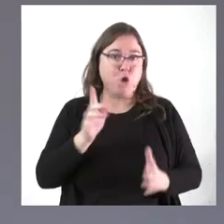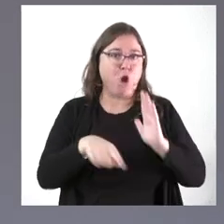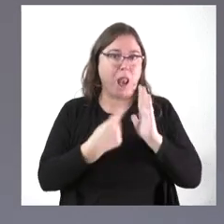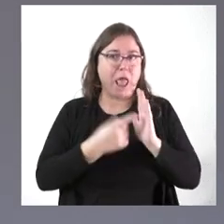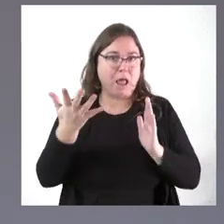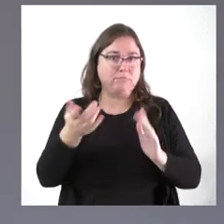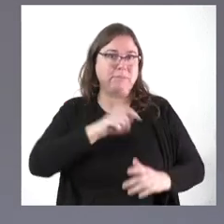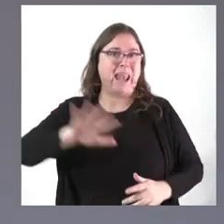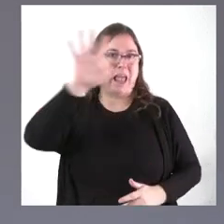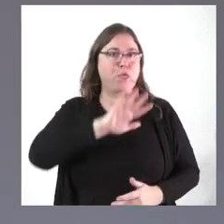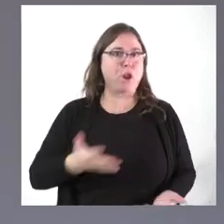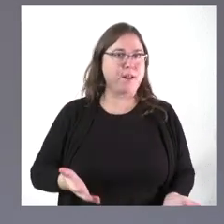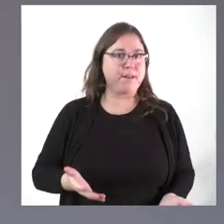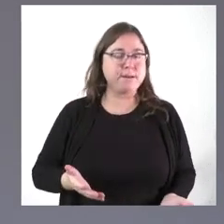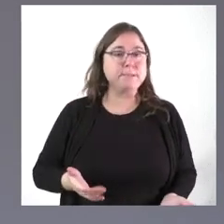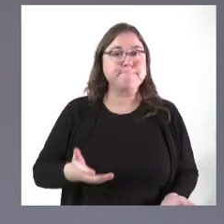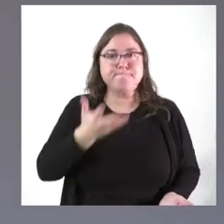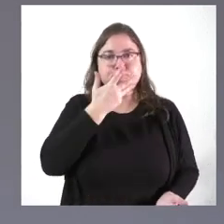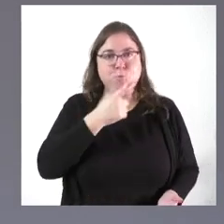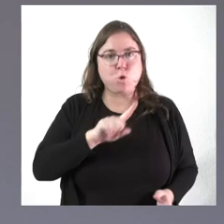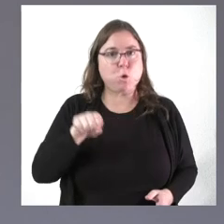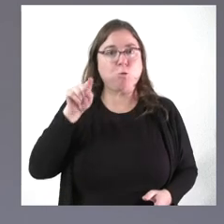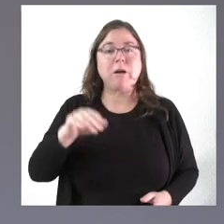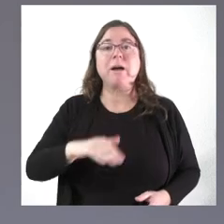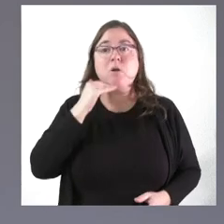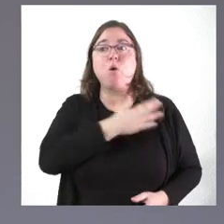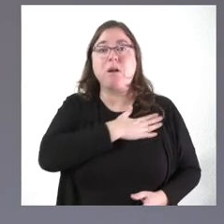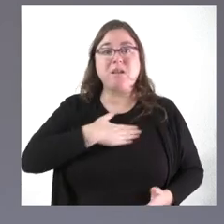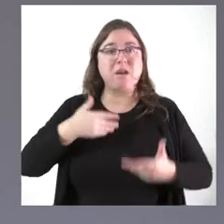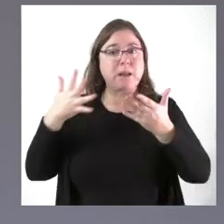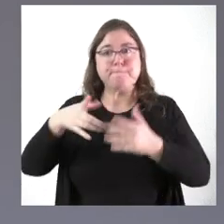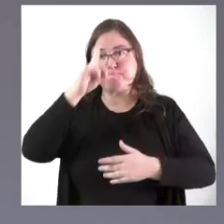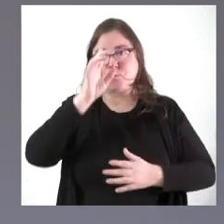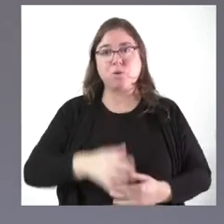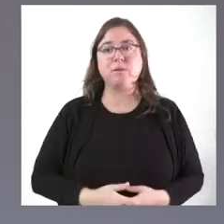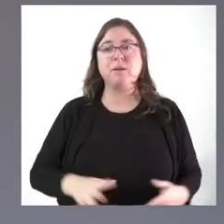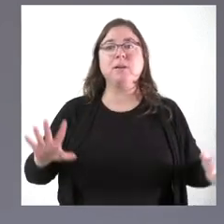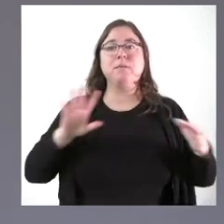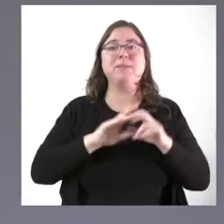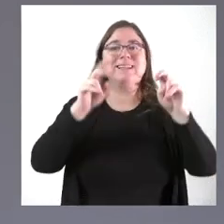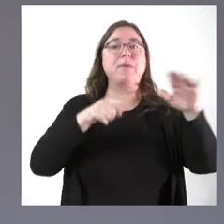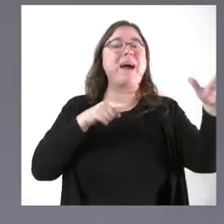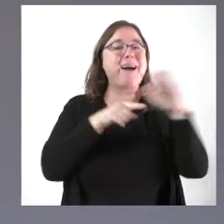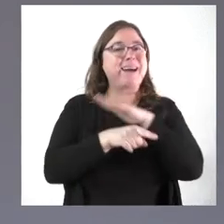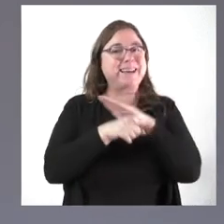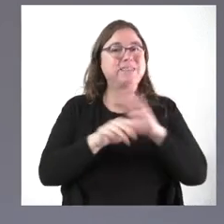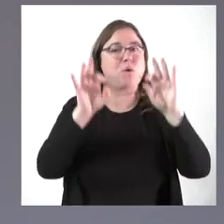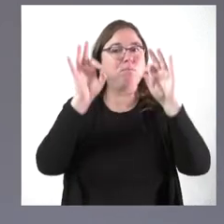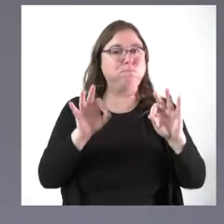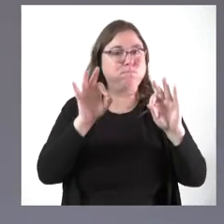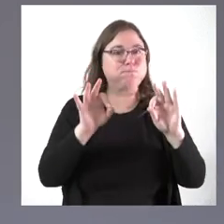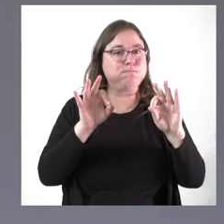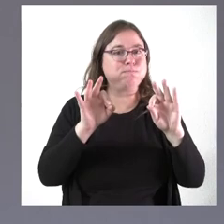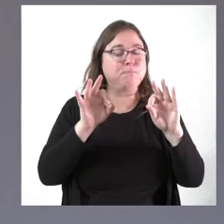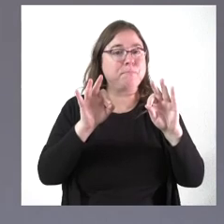normativa nacional desconocemos Cuáles son las intenciones reales en ese sentido respecto al trámite concreto de la de